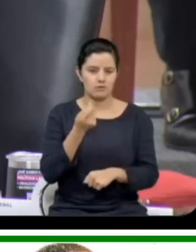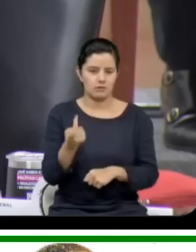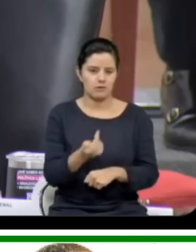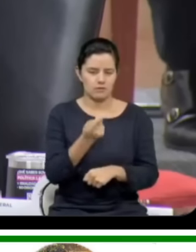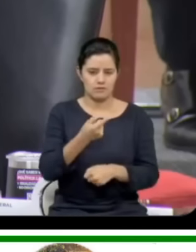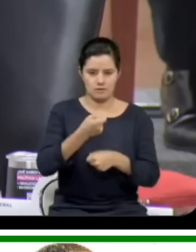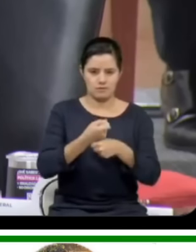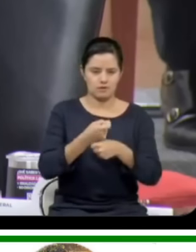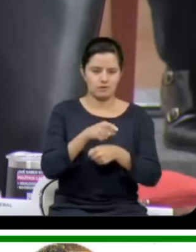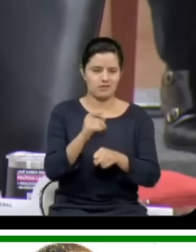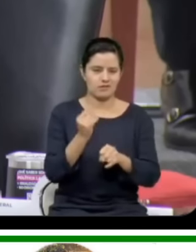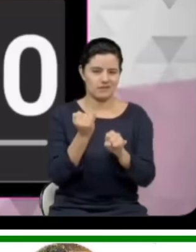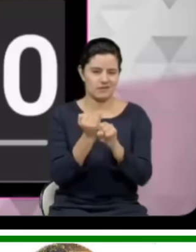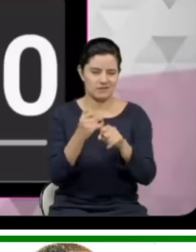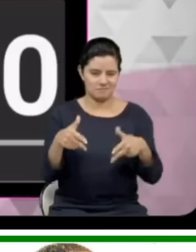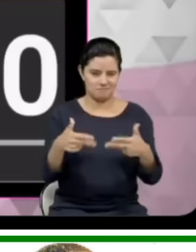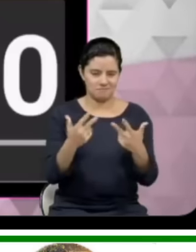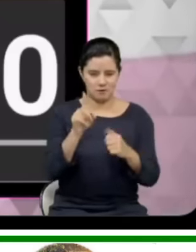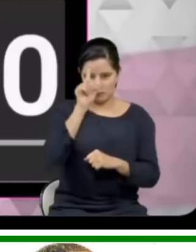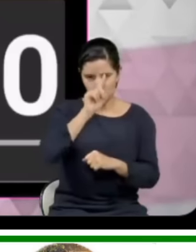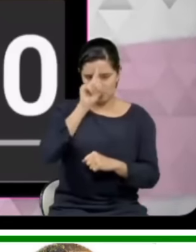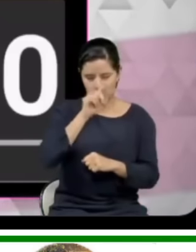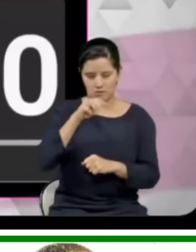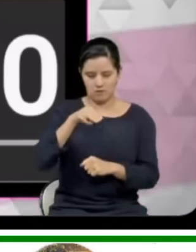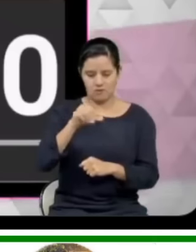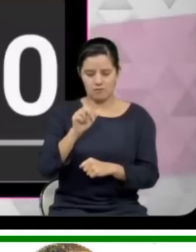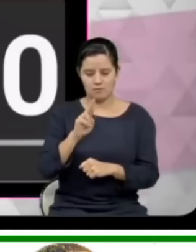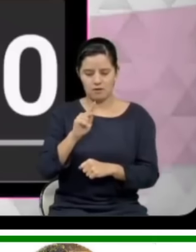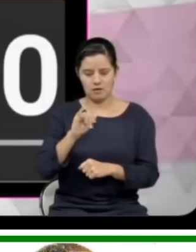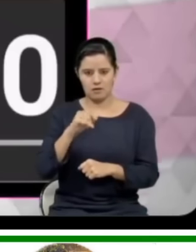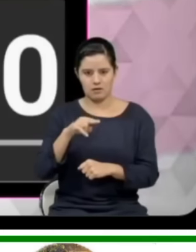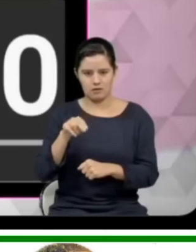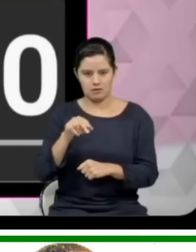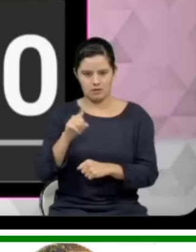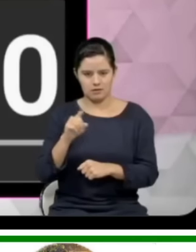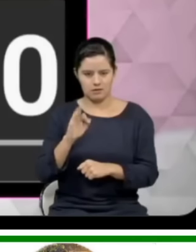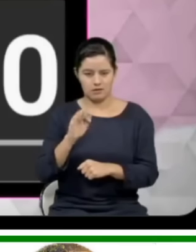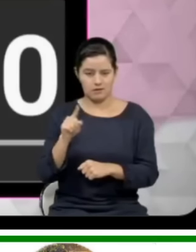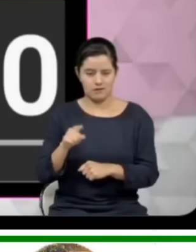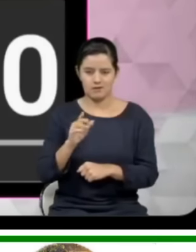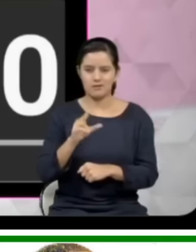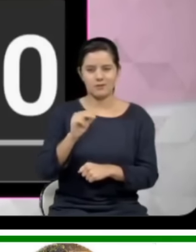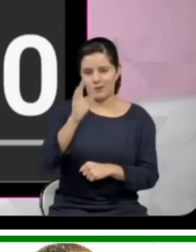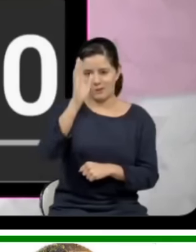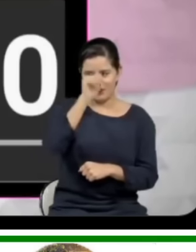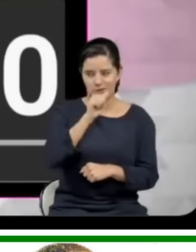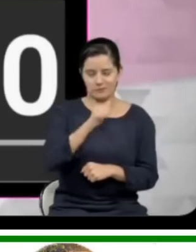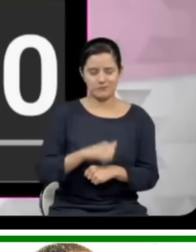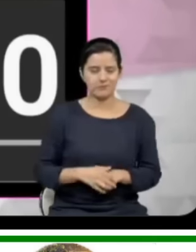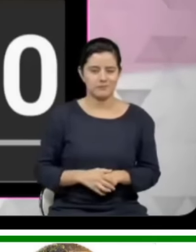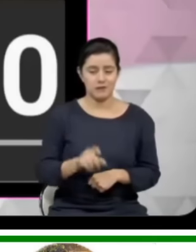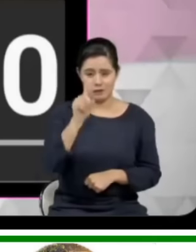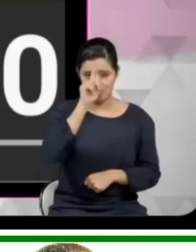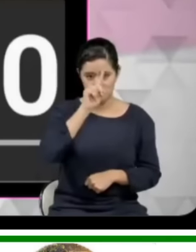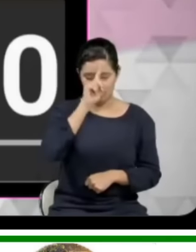de quienes nos acompañan de manera virtual consejero Martín fazas en contra